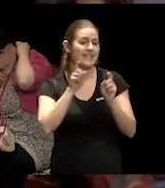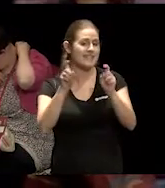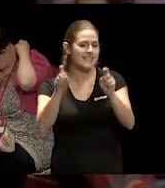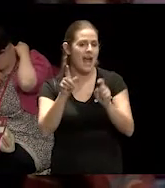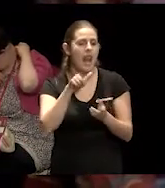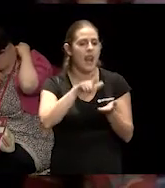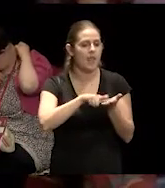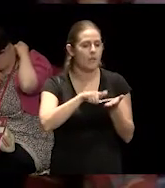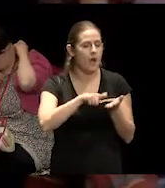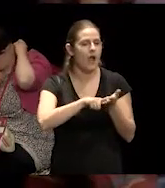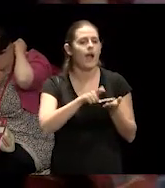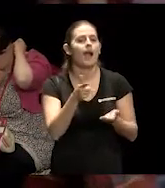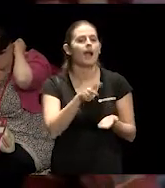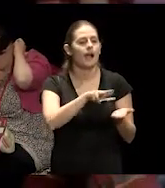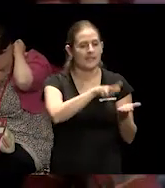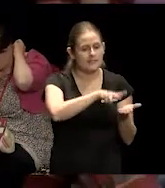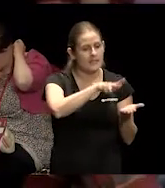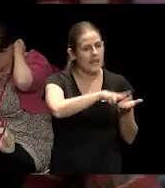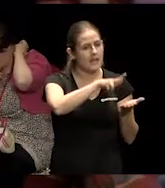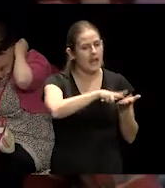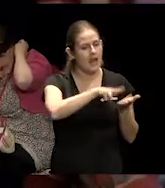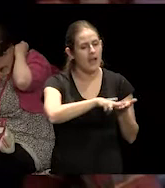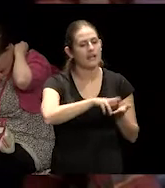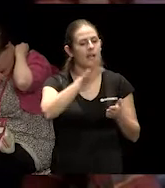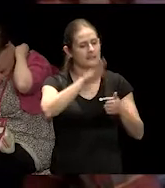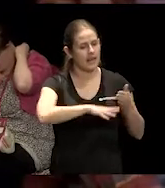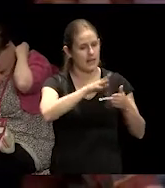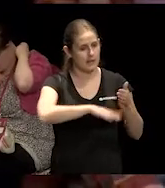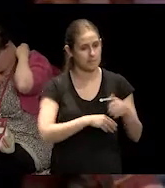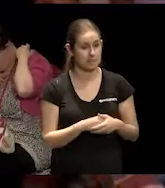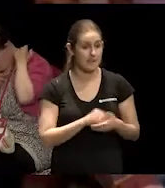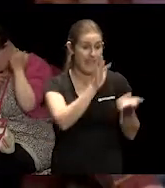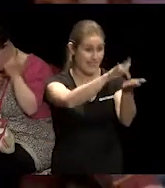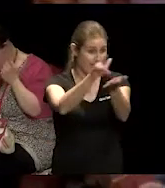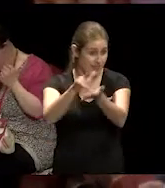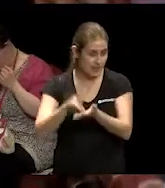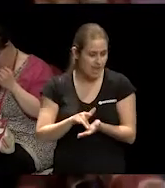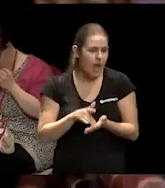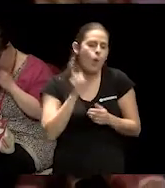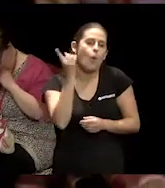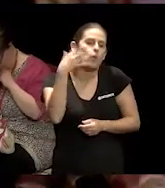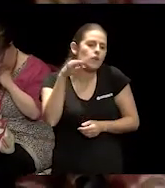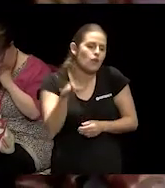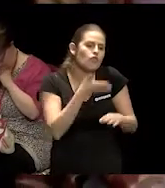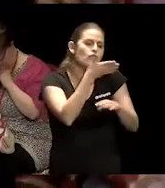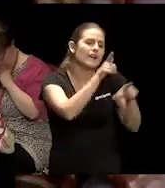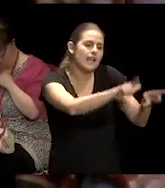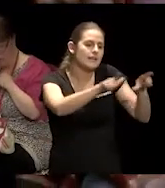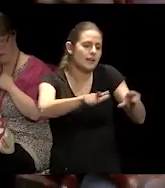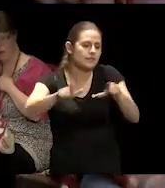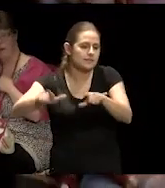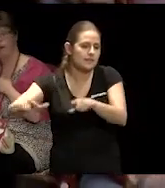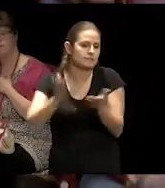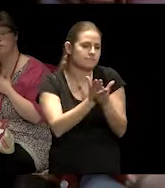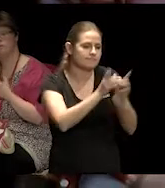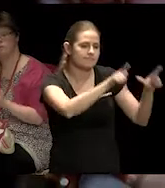a las personas que llegan a nuestro país, que llegan a Barcelona. Y lo que hicimos fue pasar por las clases y preguntar quién quería